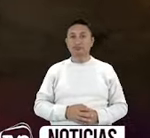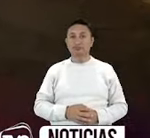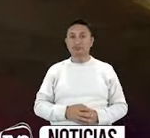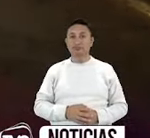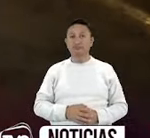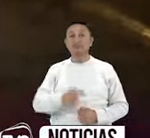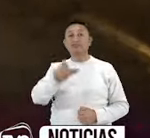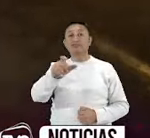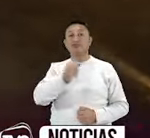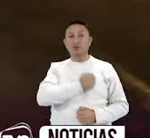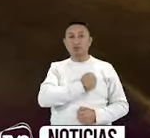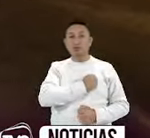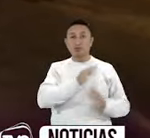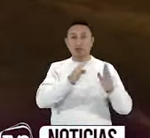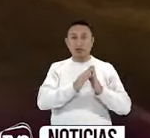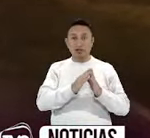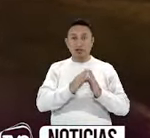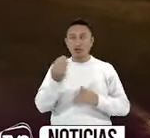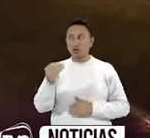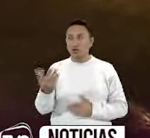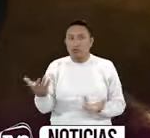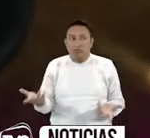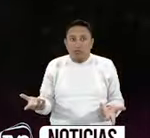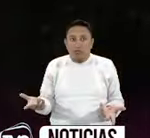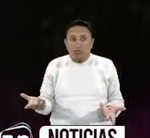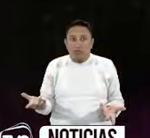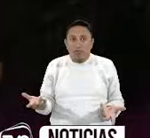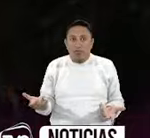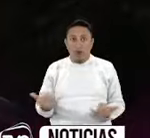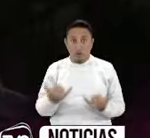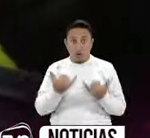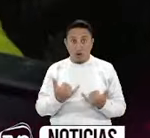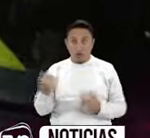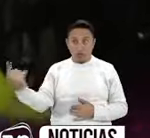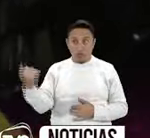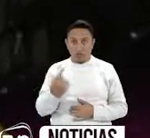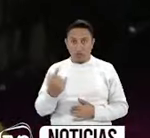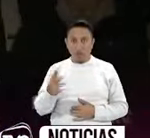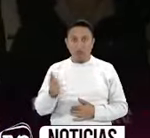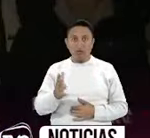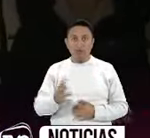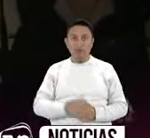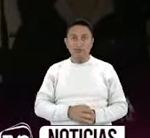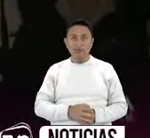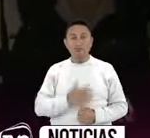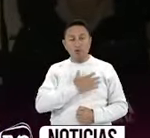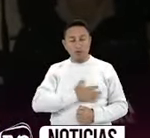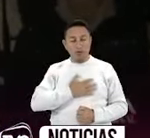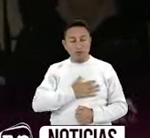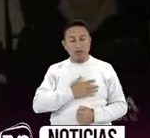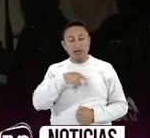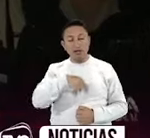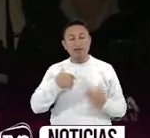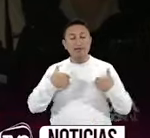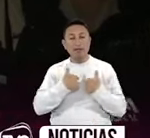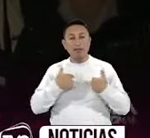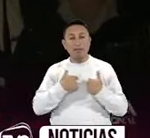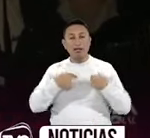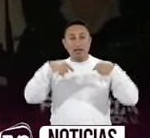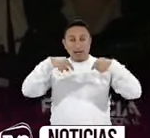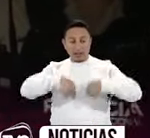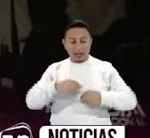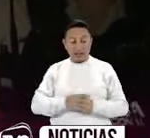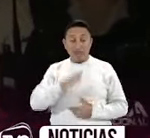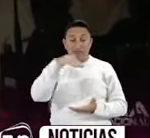desconoce el paradero del inquilino, quien hasta el cierre de esta nota no ha aparecido. Por favor, estos animales no son de ciudad,